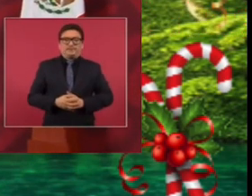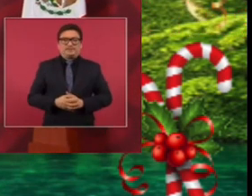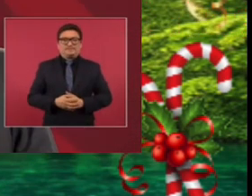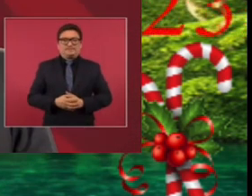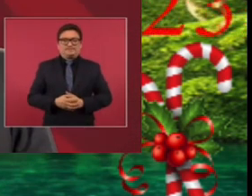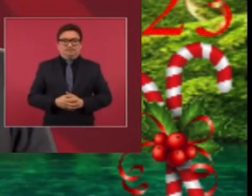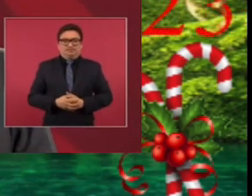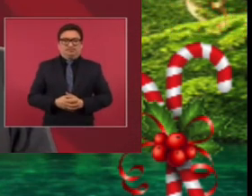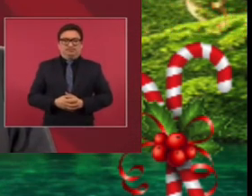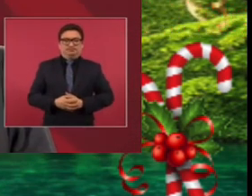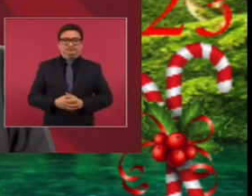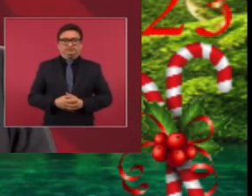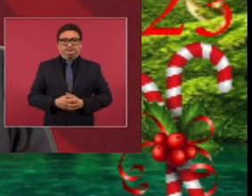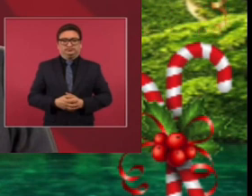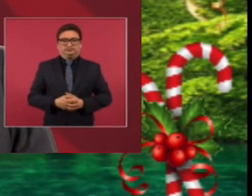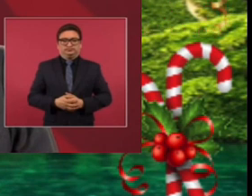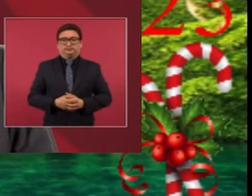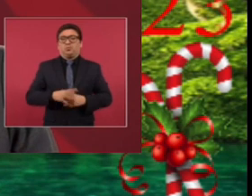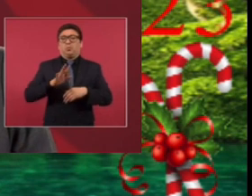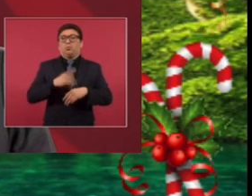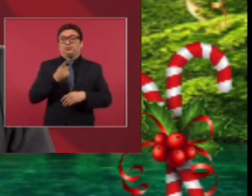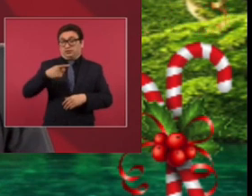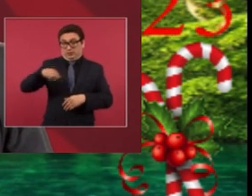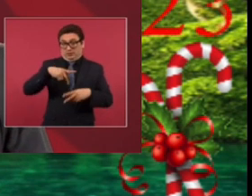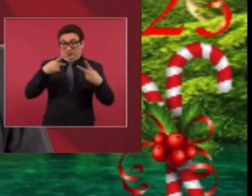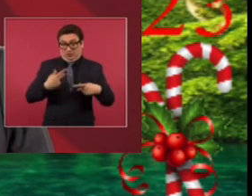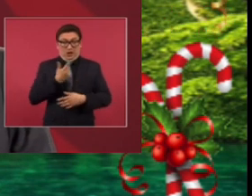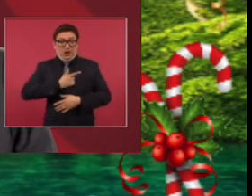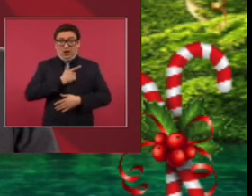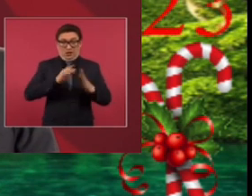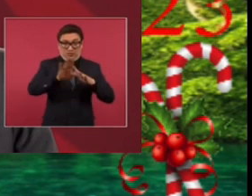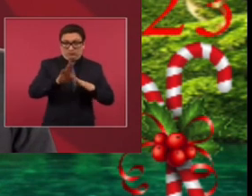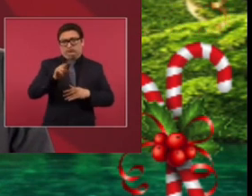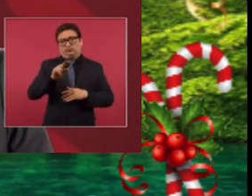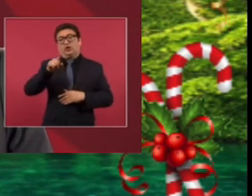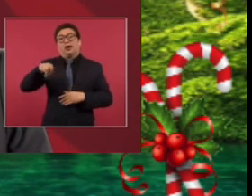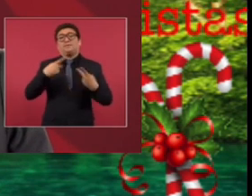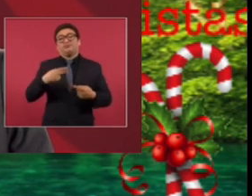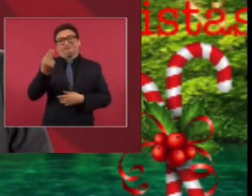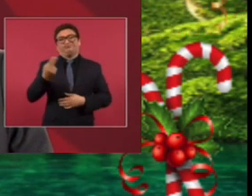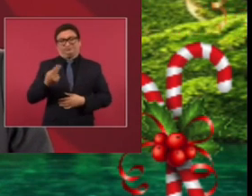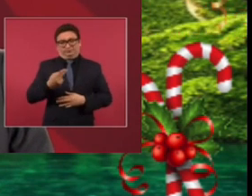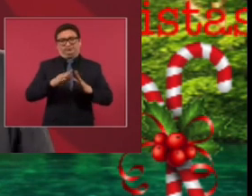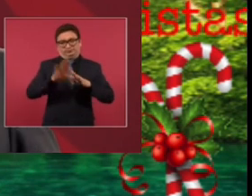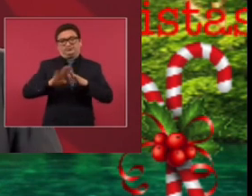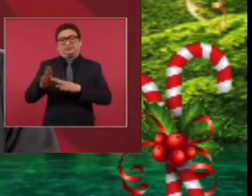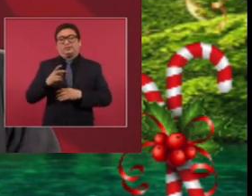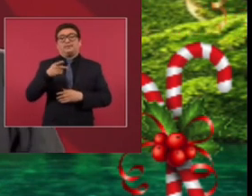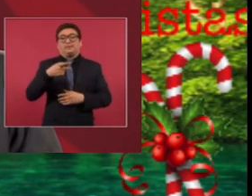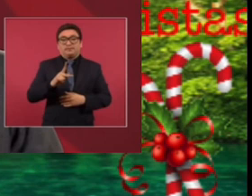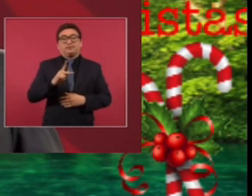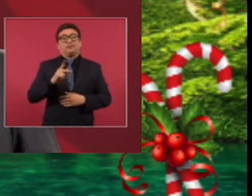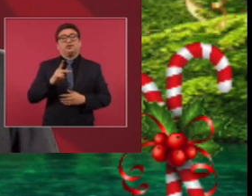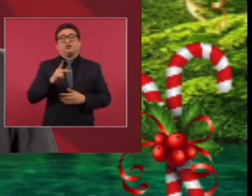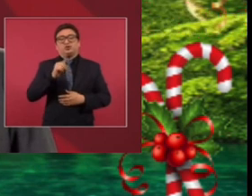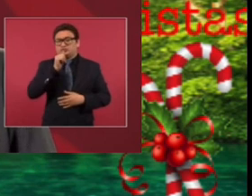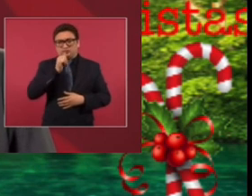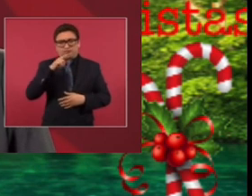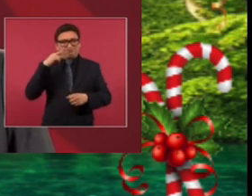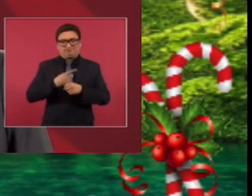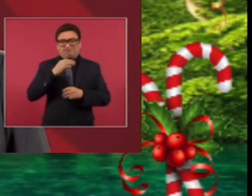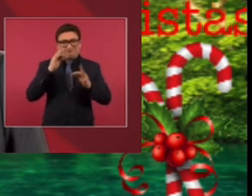¿Cuáles son las ideas de este comunista socialista? Pues regalar dinero con sus programas sociales. En los Estados Unidos no